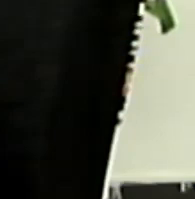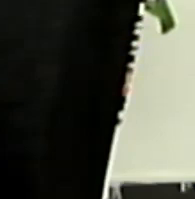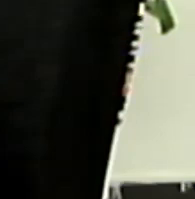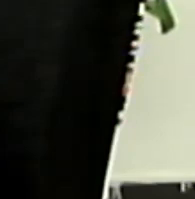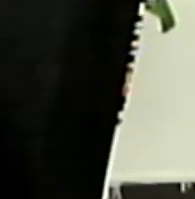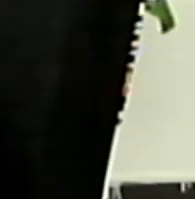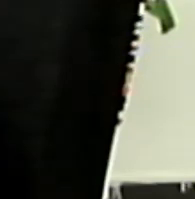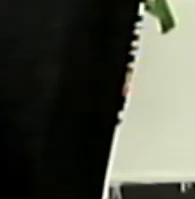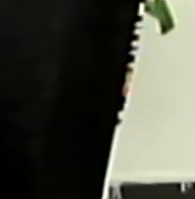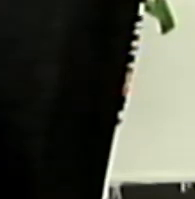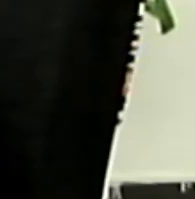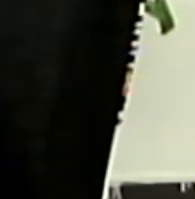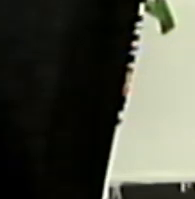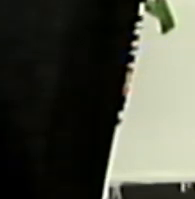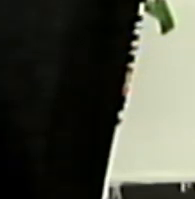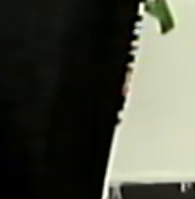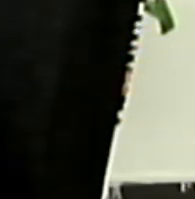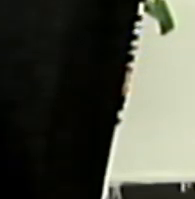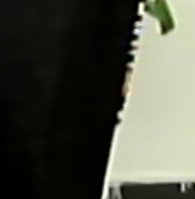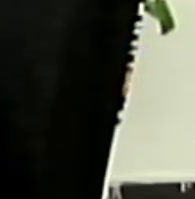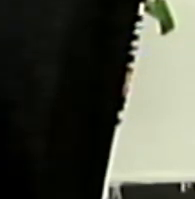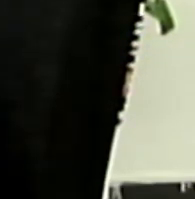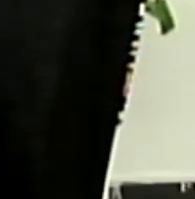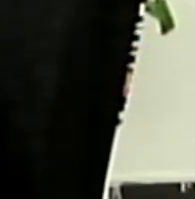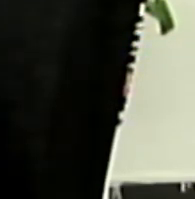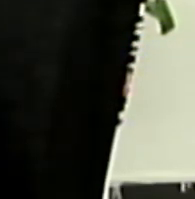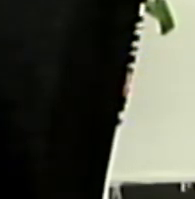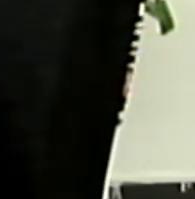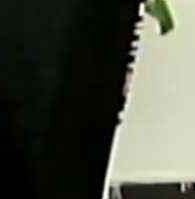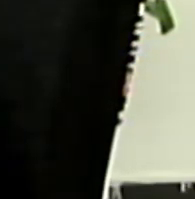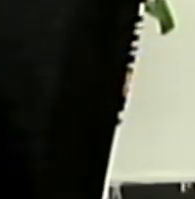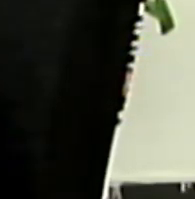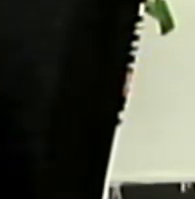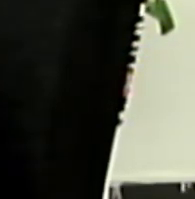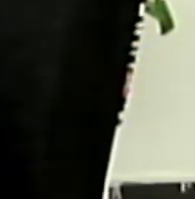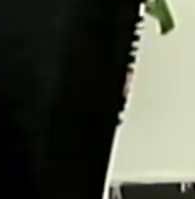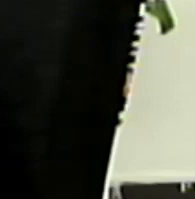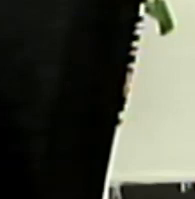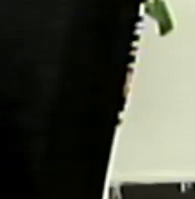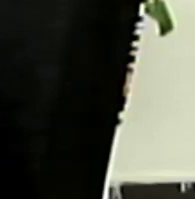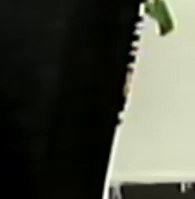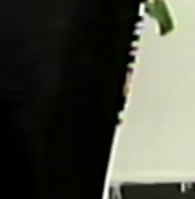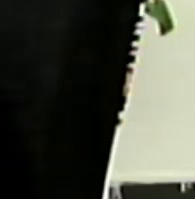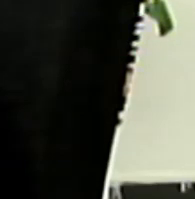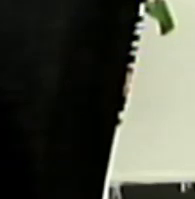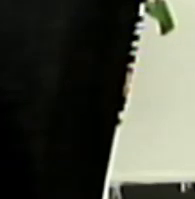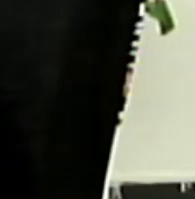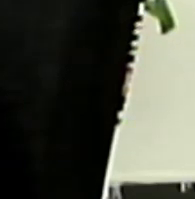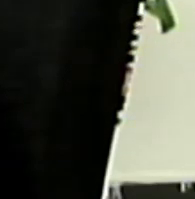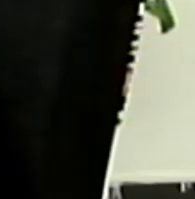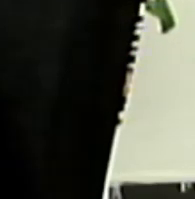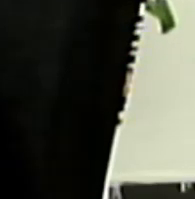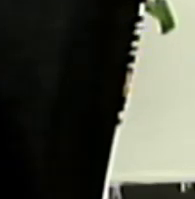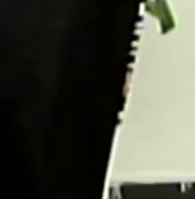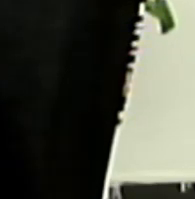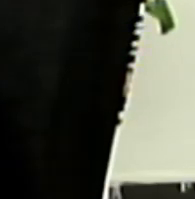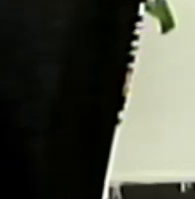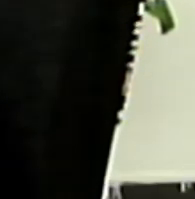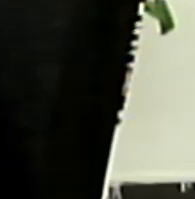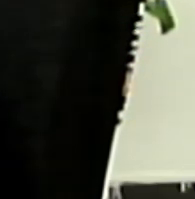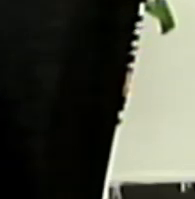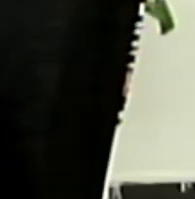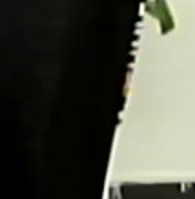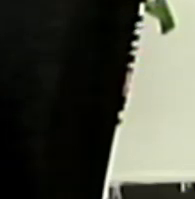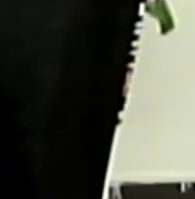de semana, semana última de este mes de abril, donde cerramos este mes